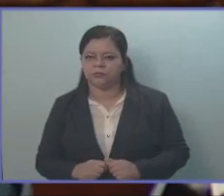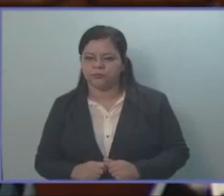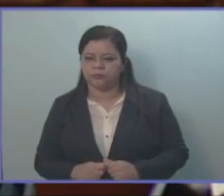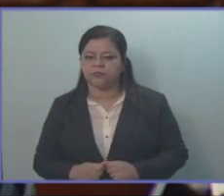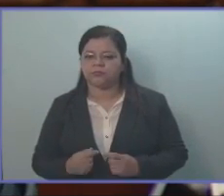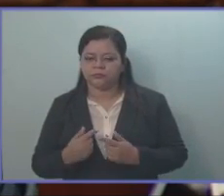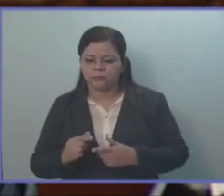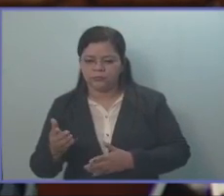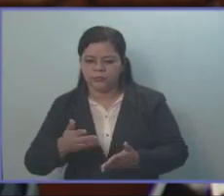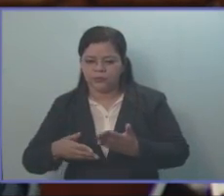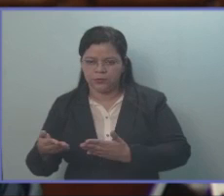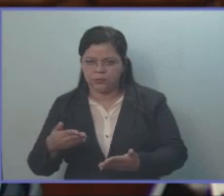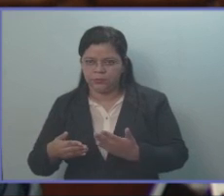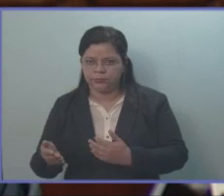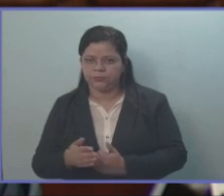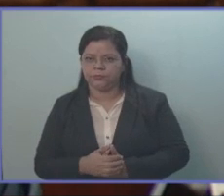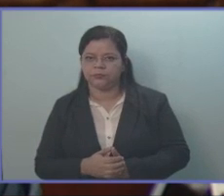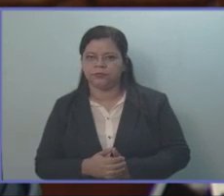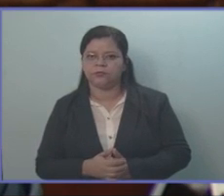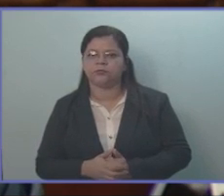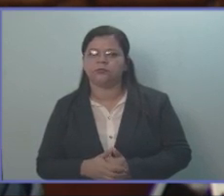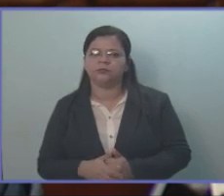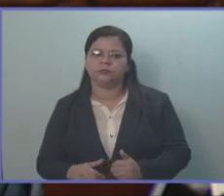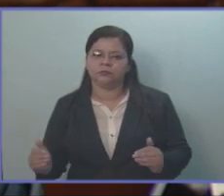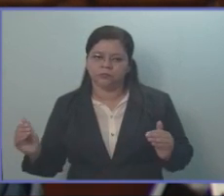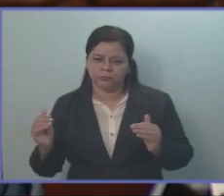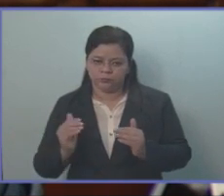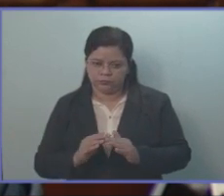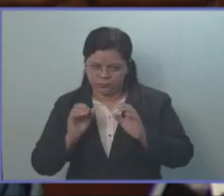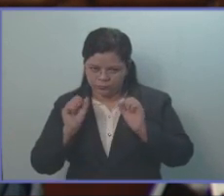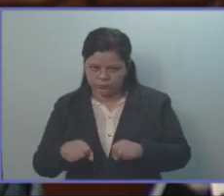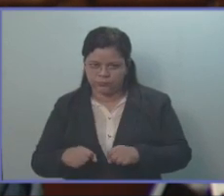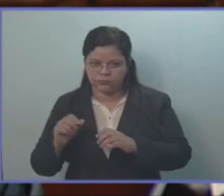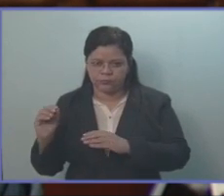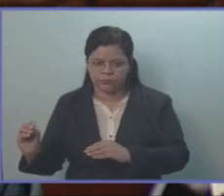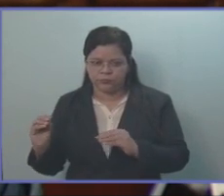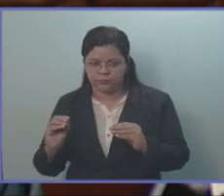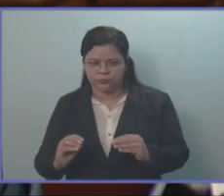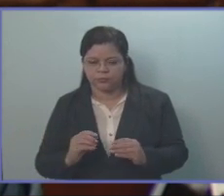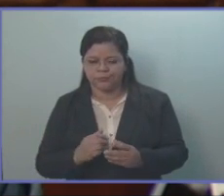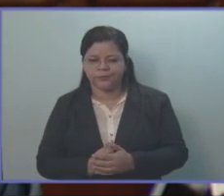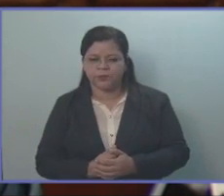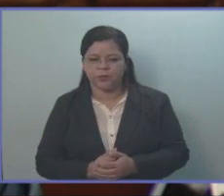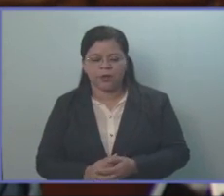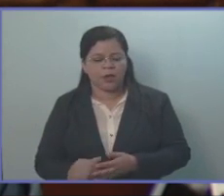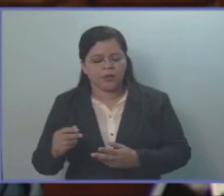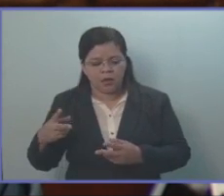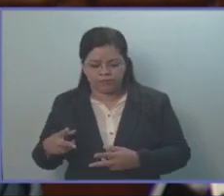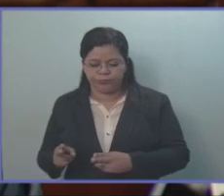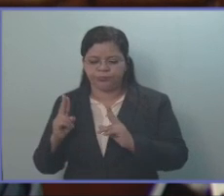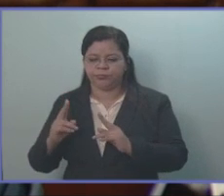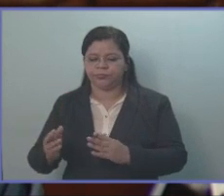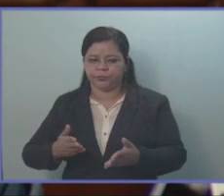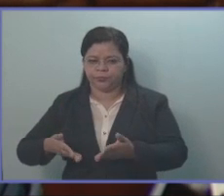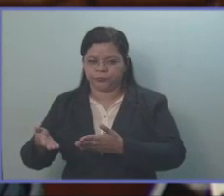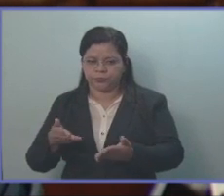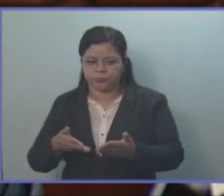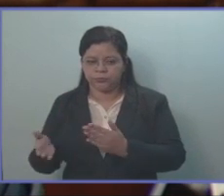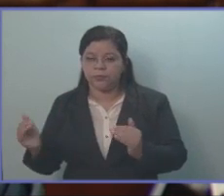comercio y servicio. Así también se impondrá la sanción de desconexión del servicio